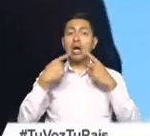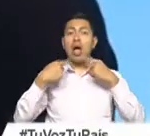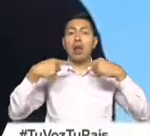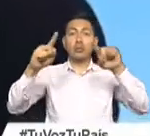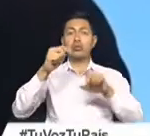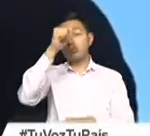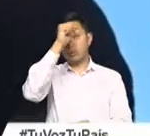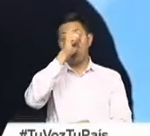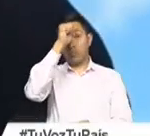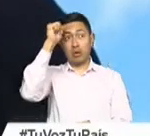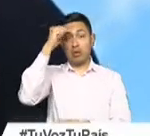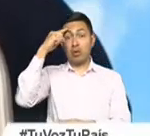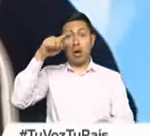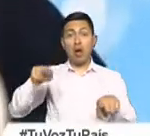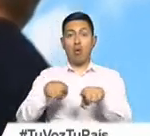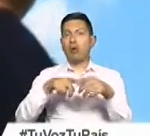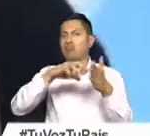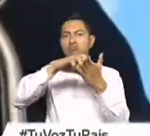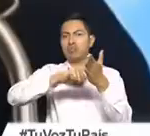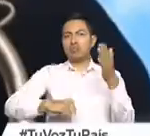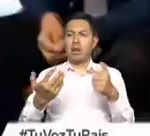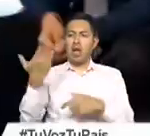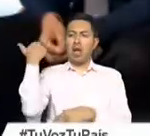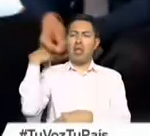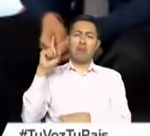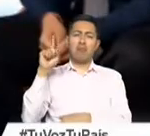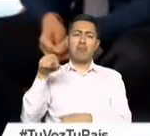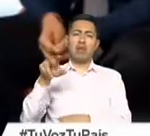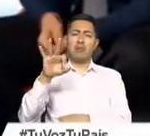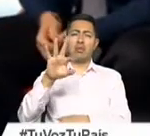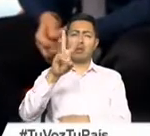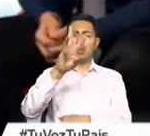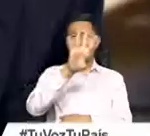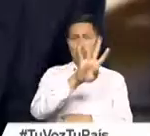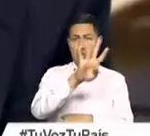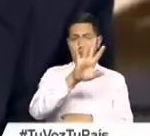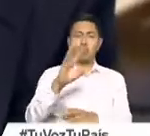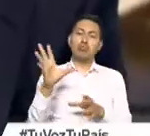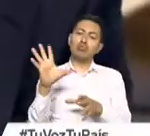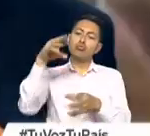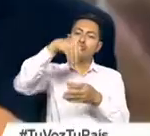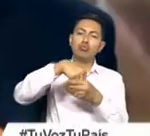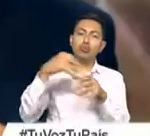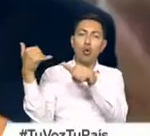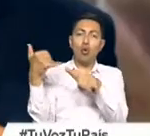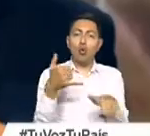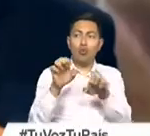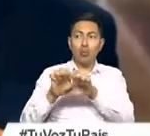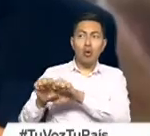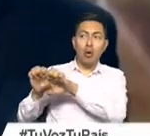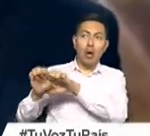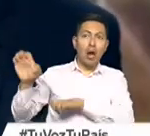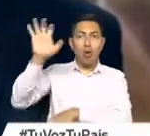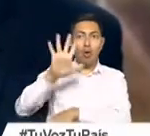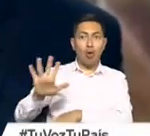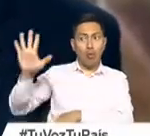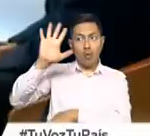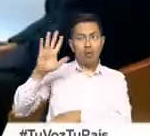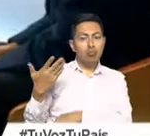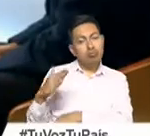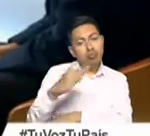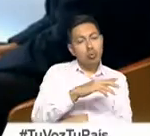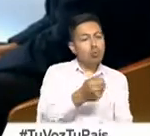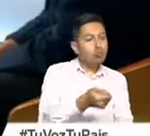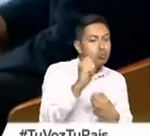retirada de un acuerdo que data de 1964, previo a la adhesión al Club Europeo, y que permite pescar dentro de su jurisdicción a